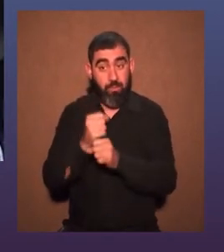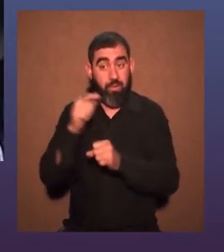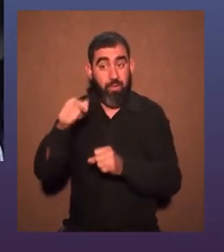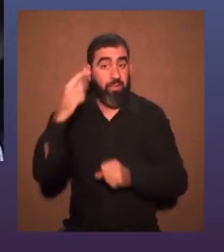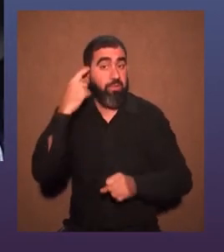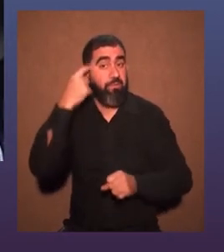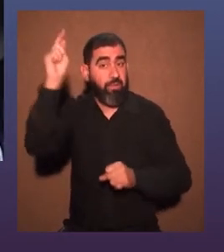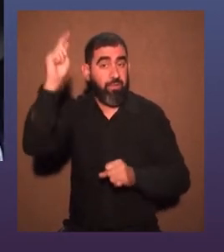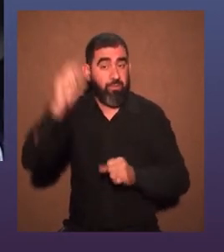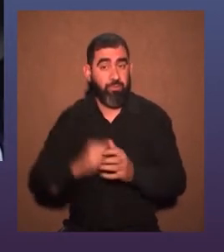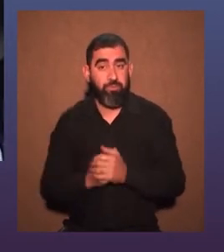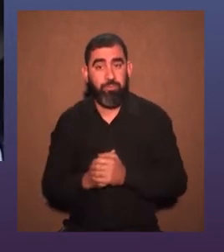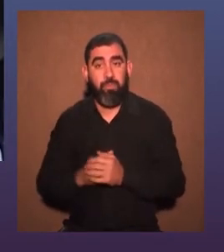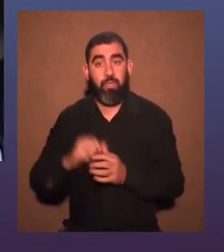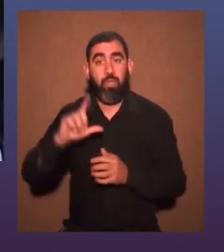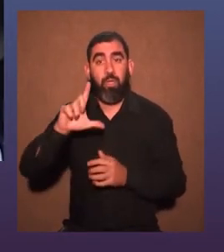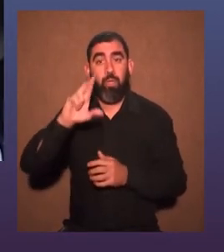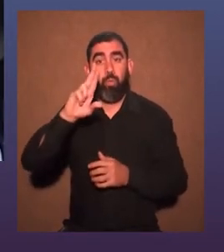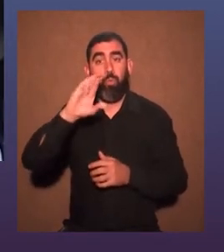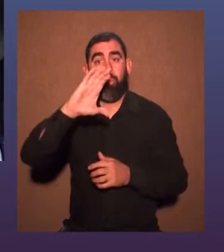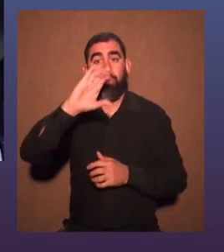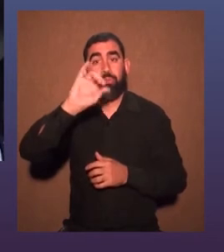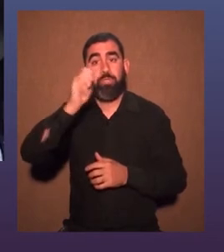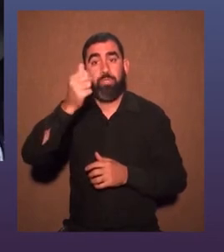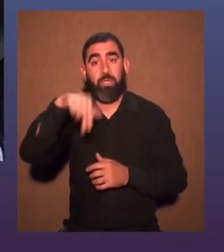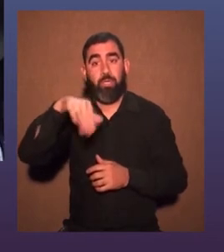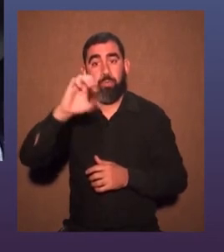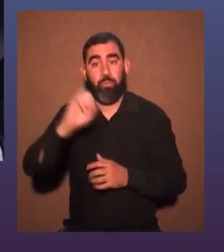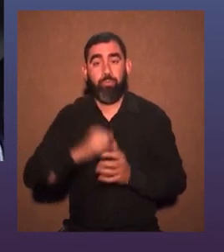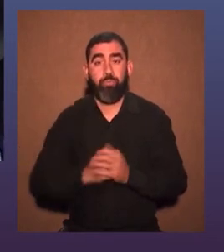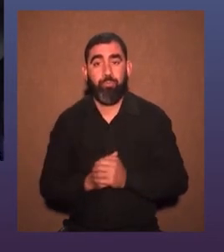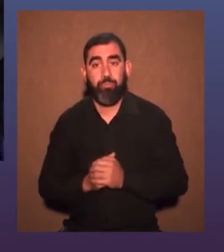estas creaciones? Luciano.